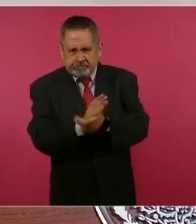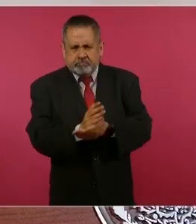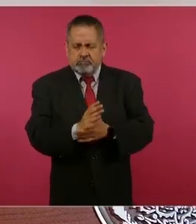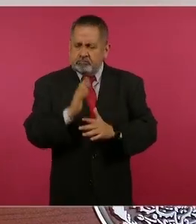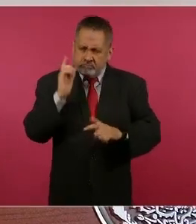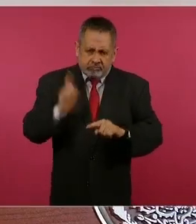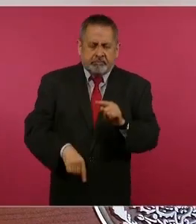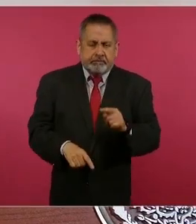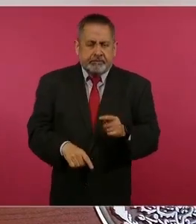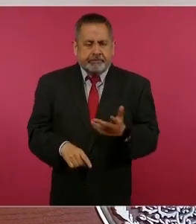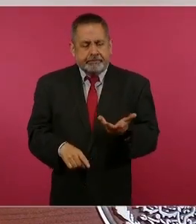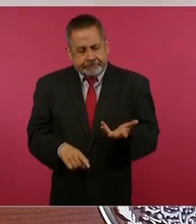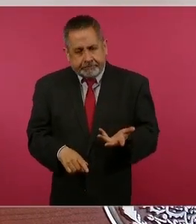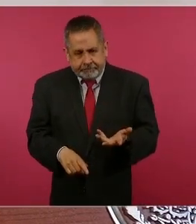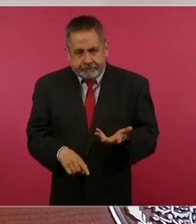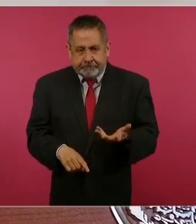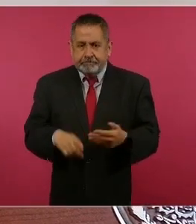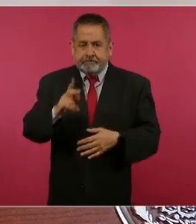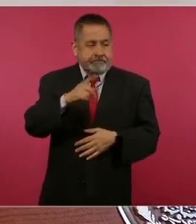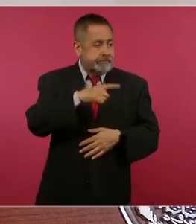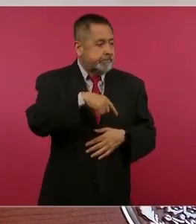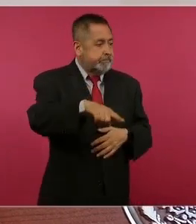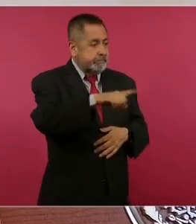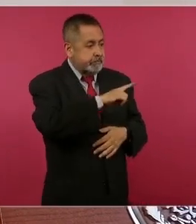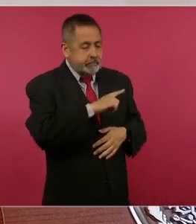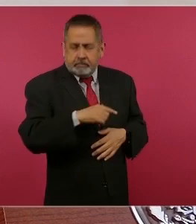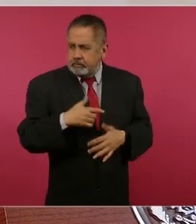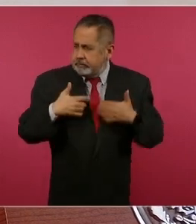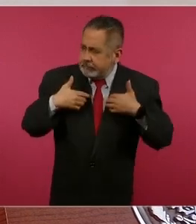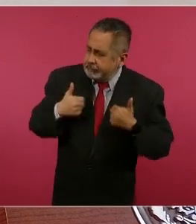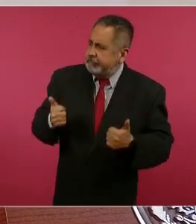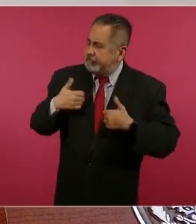pero sí cuesta trabajo que se acepte,